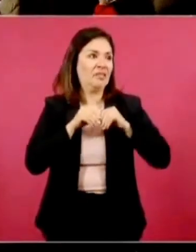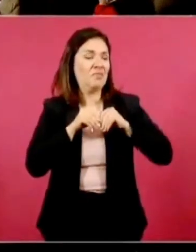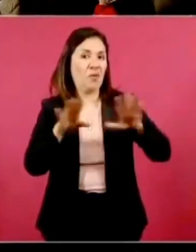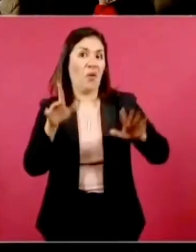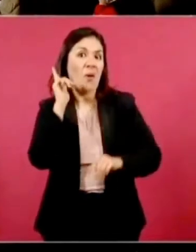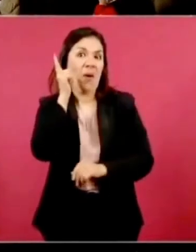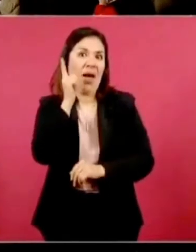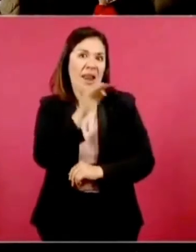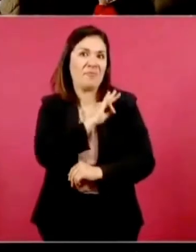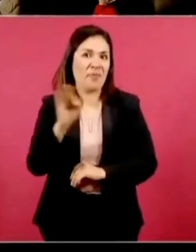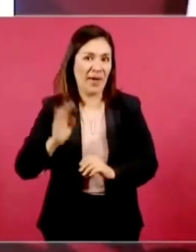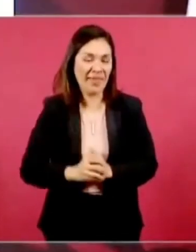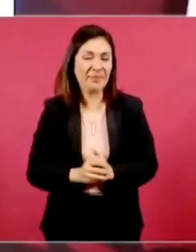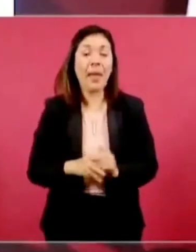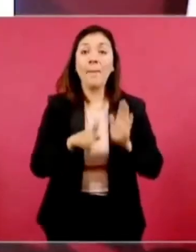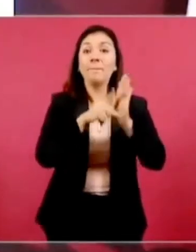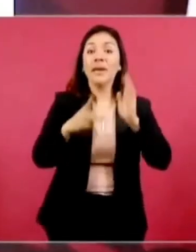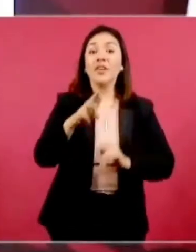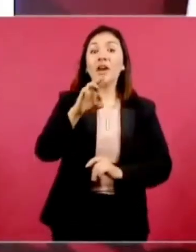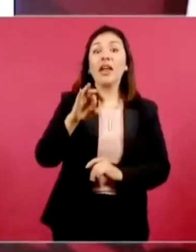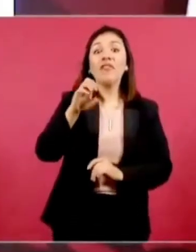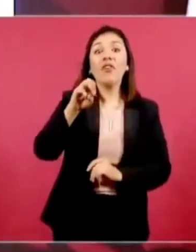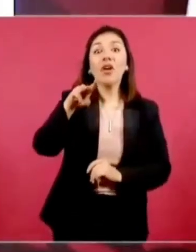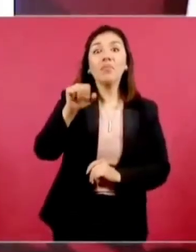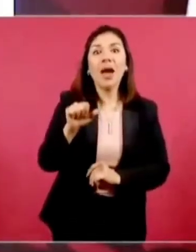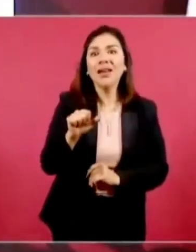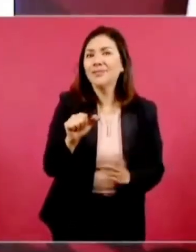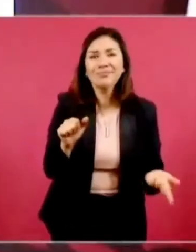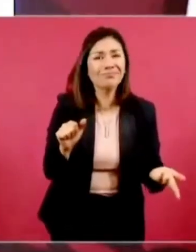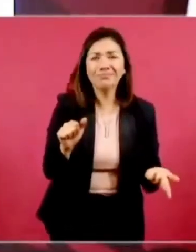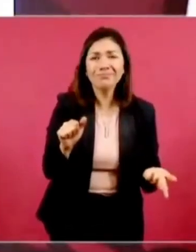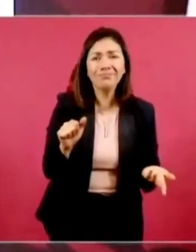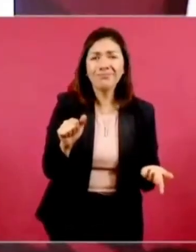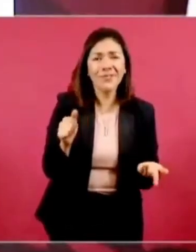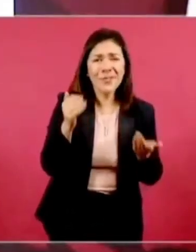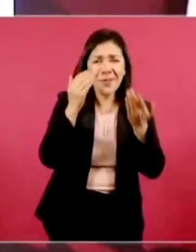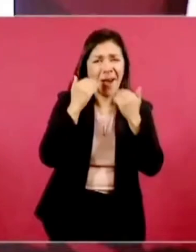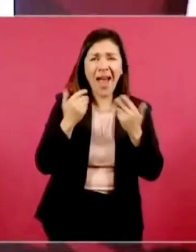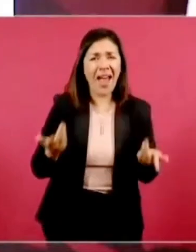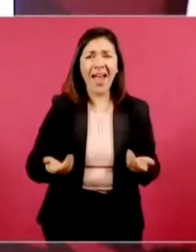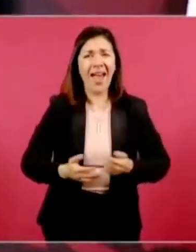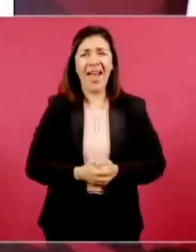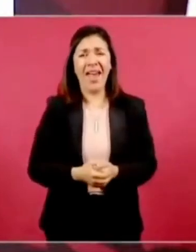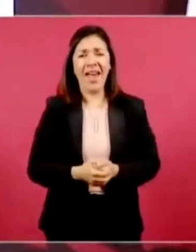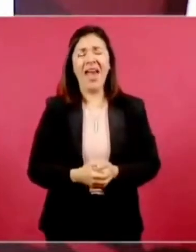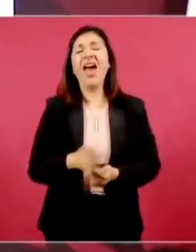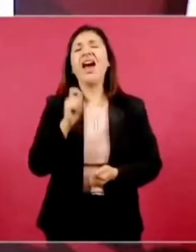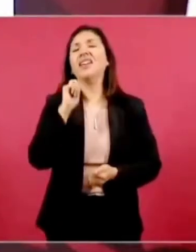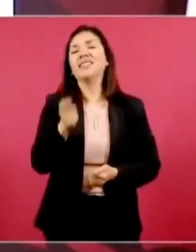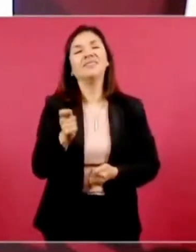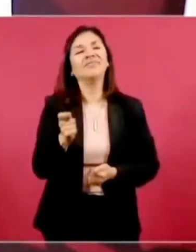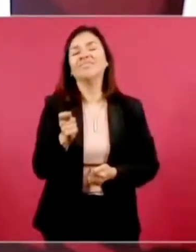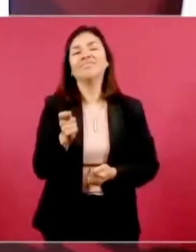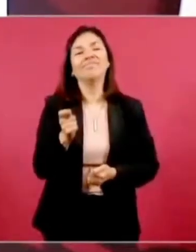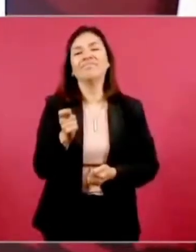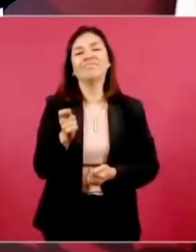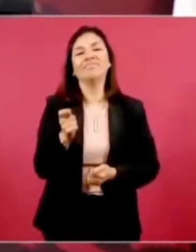El Reforma, no, Estamos hablando